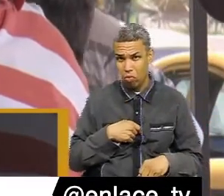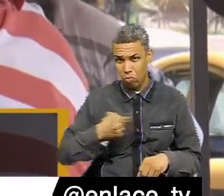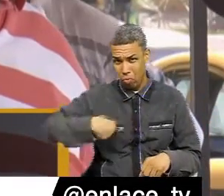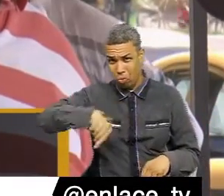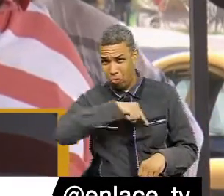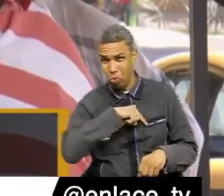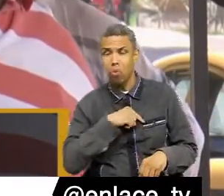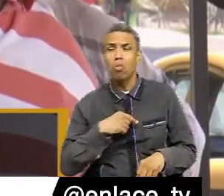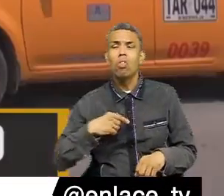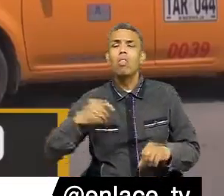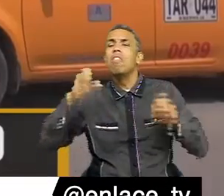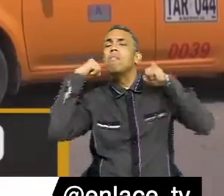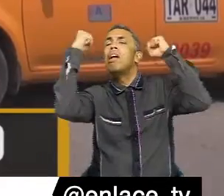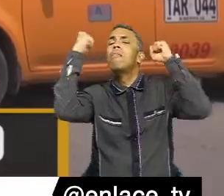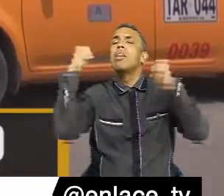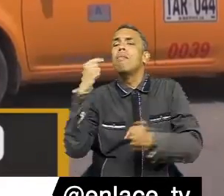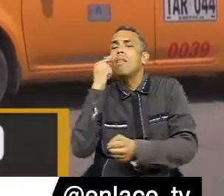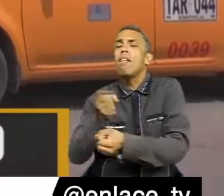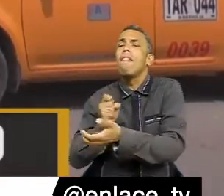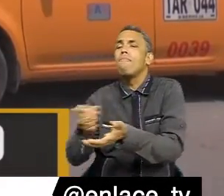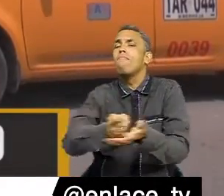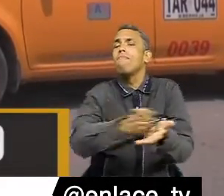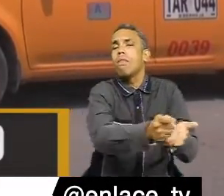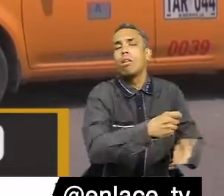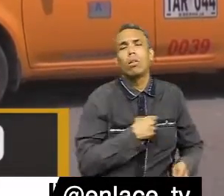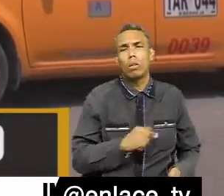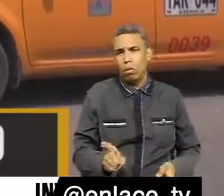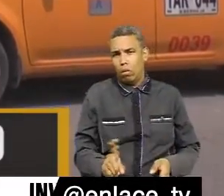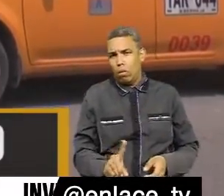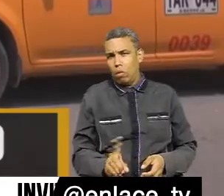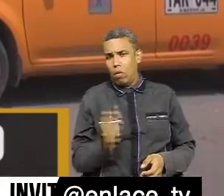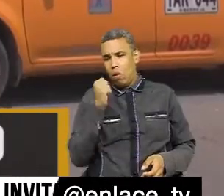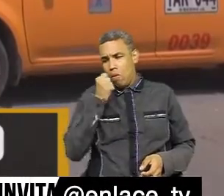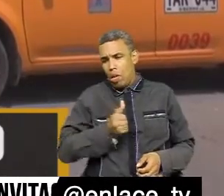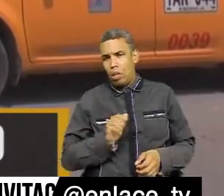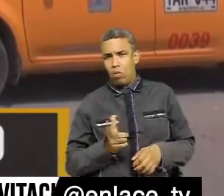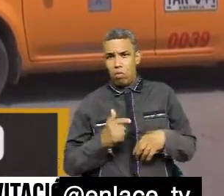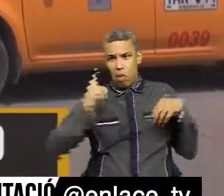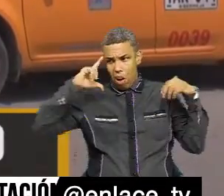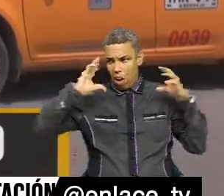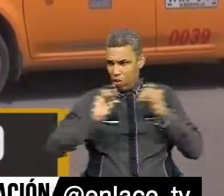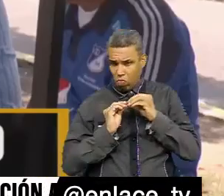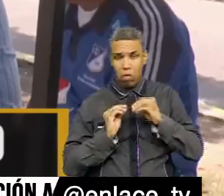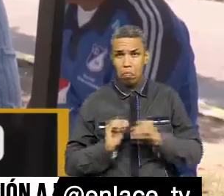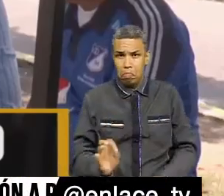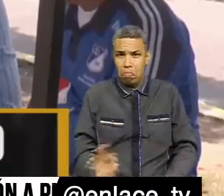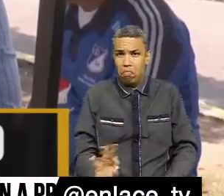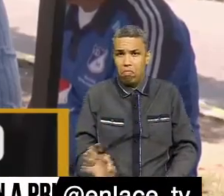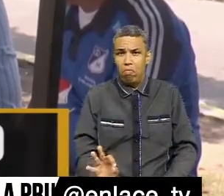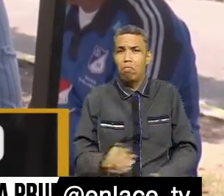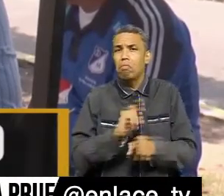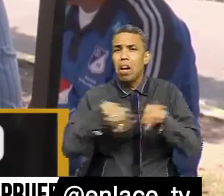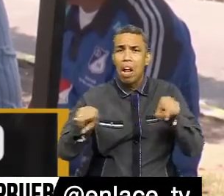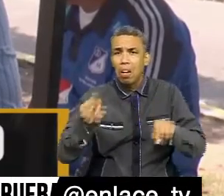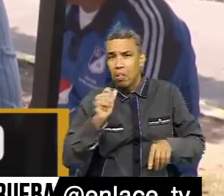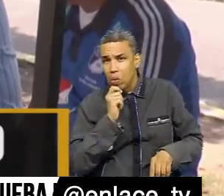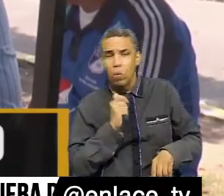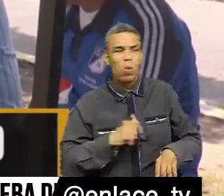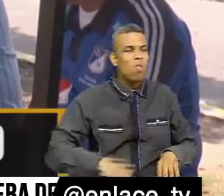plantón o algo que se haga fuera de nuestras asociaciones, porque no ha sido convocado en asamblea. Entonces estamos desmintiendo